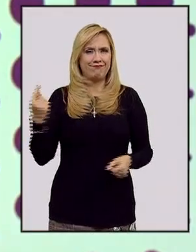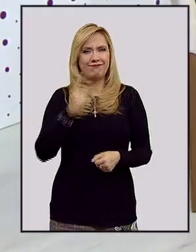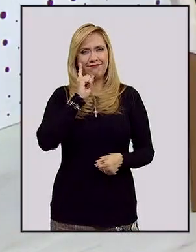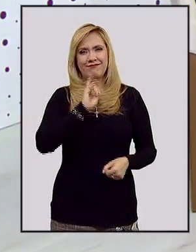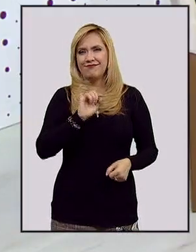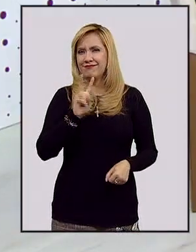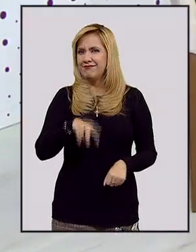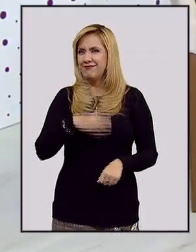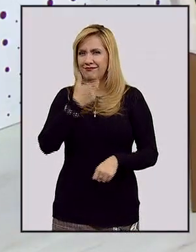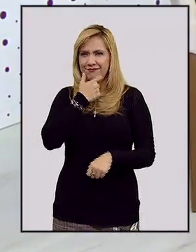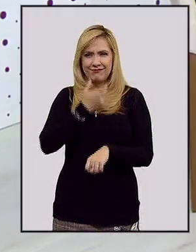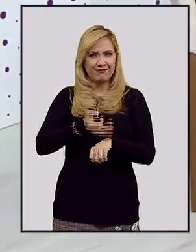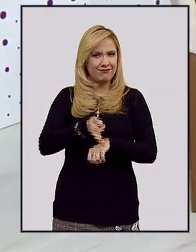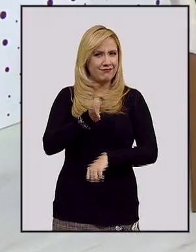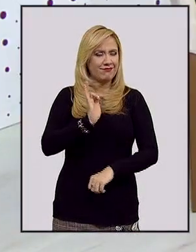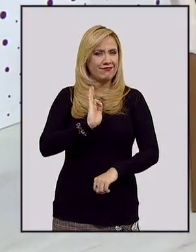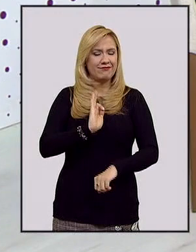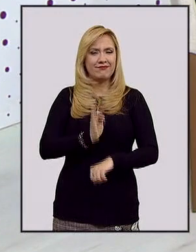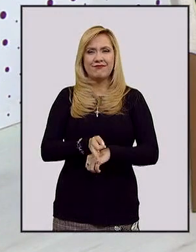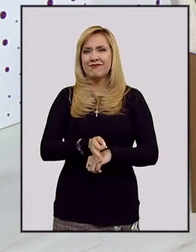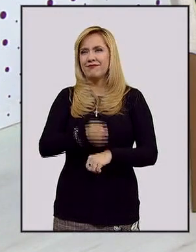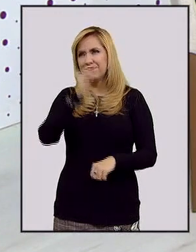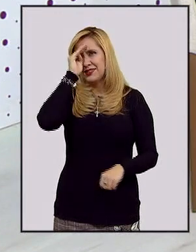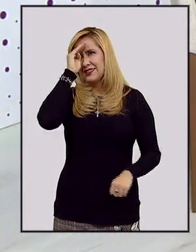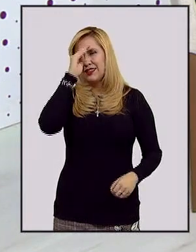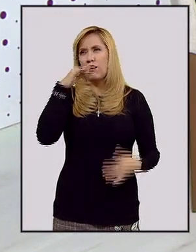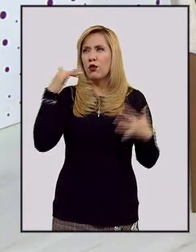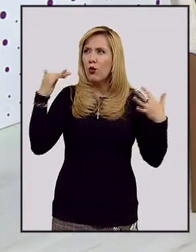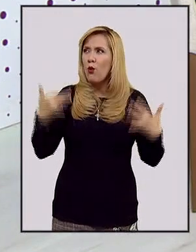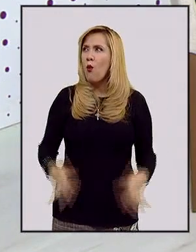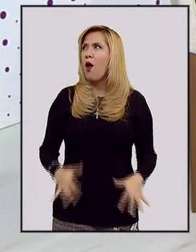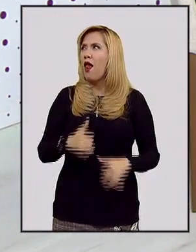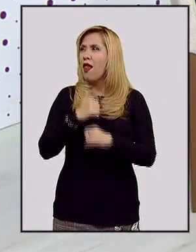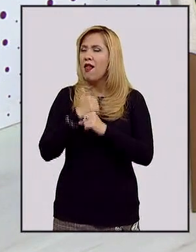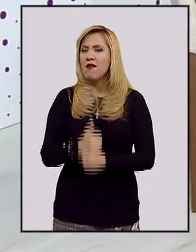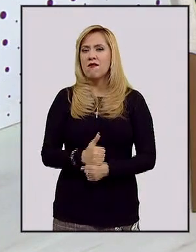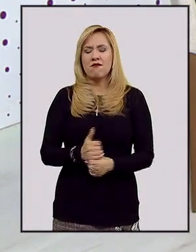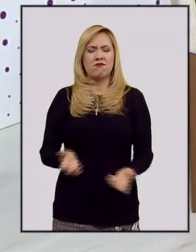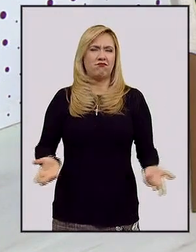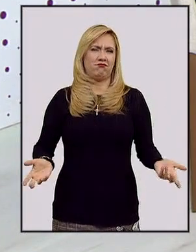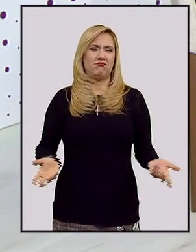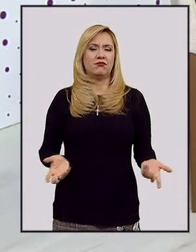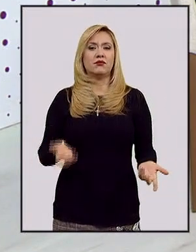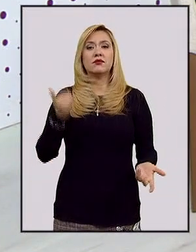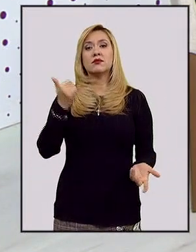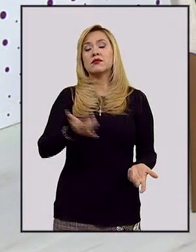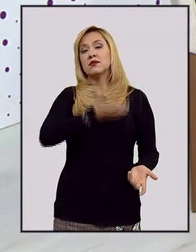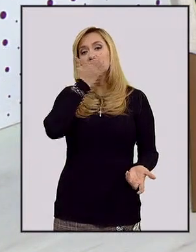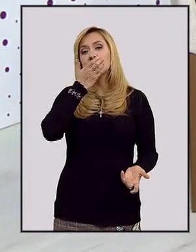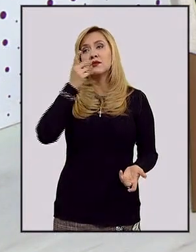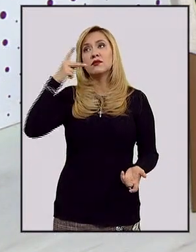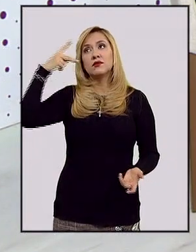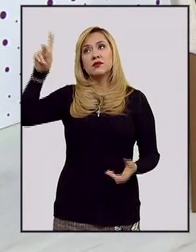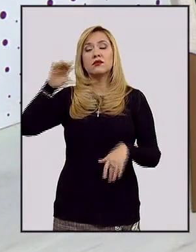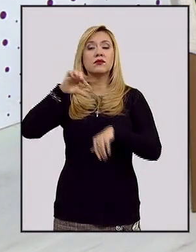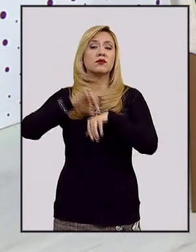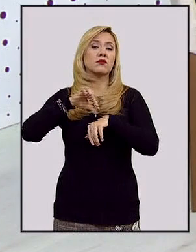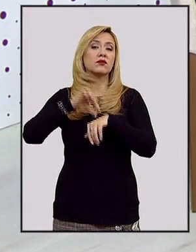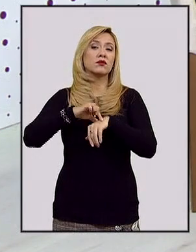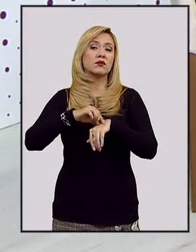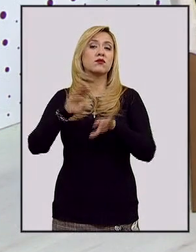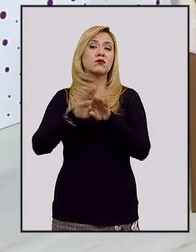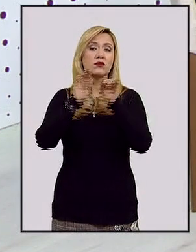Que al final del día sea un parto doloroso. Y creo que posiblemente también tiene que ver mucho con el hábitus médico, es decir, con